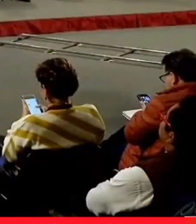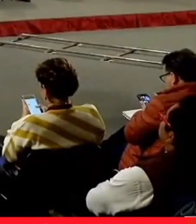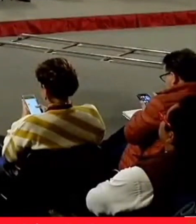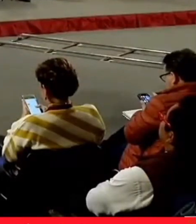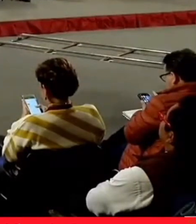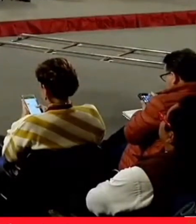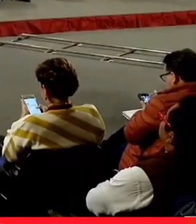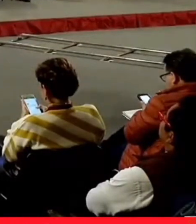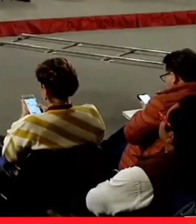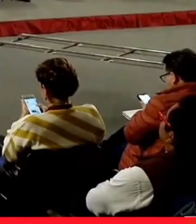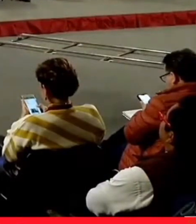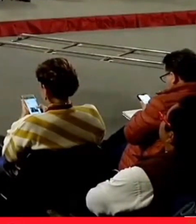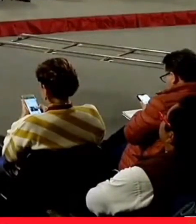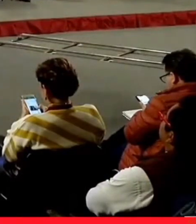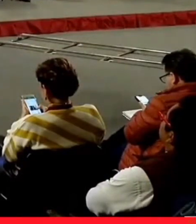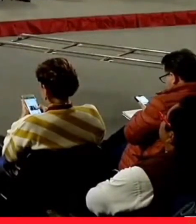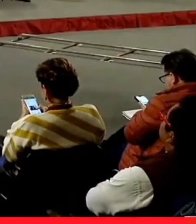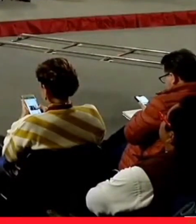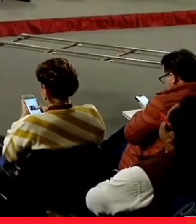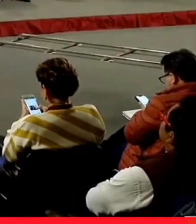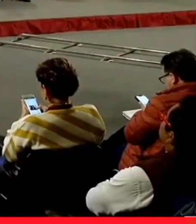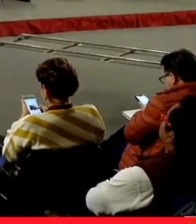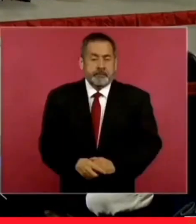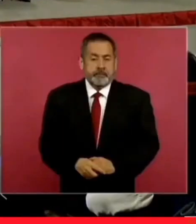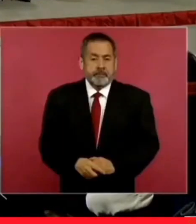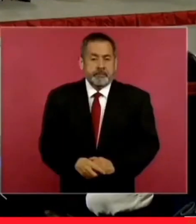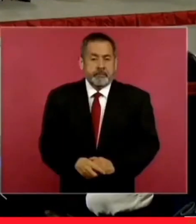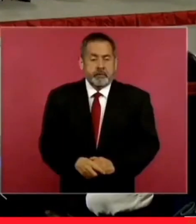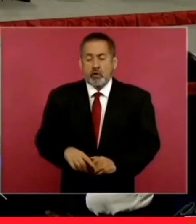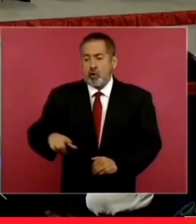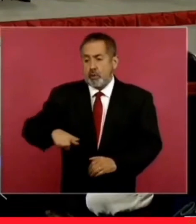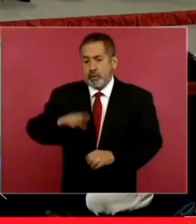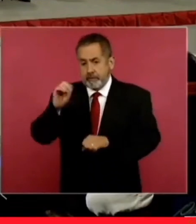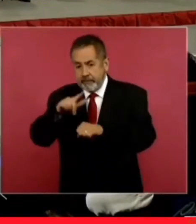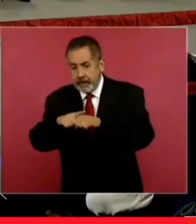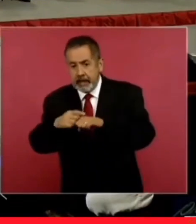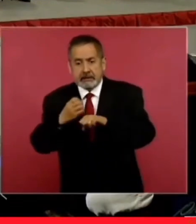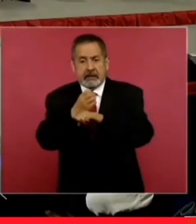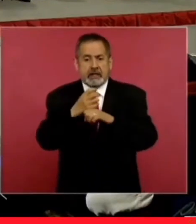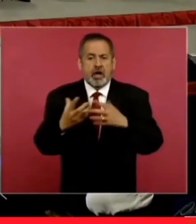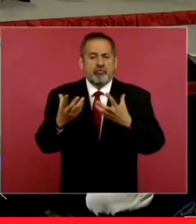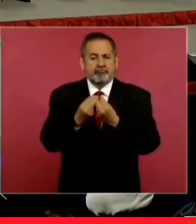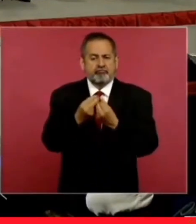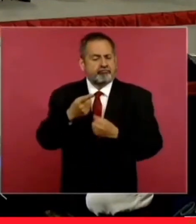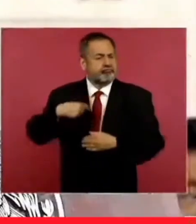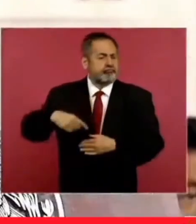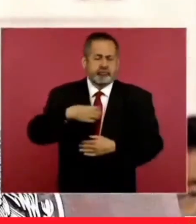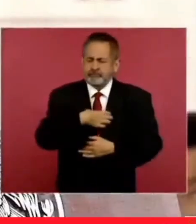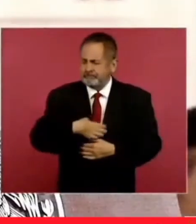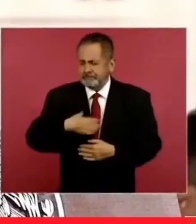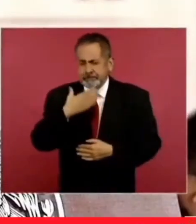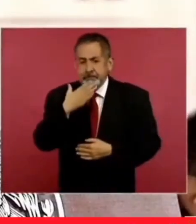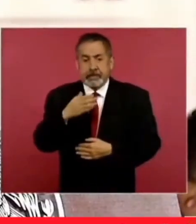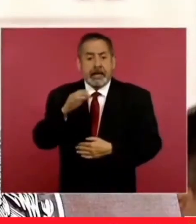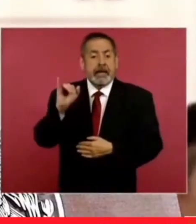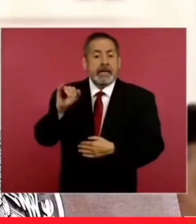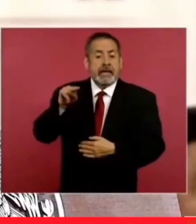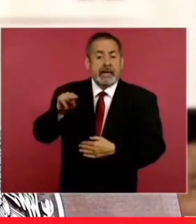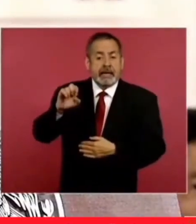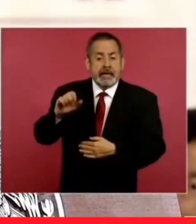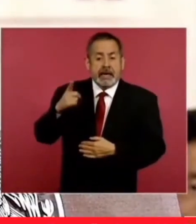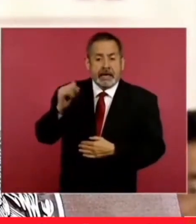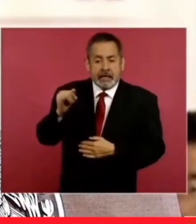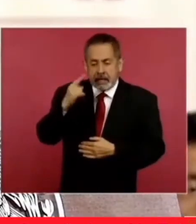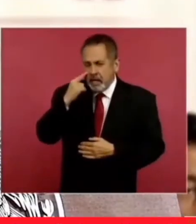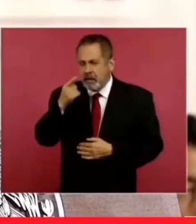Y solamente, presidente, por resultado del trabajo coordinado entre gobierno federal y gobierno estatal, estamos muy contentos porque el INEGI sacó la evaluación